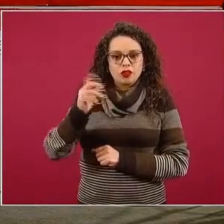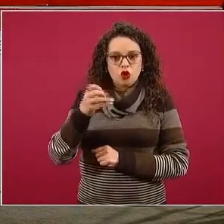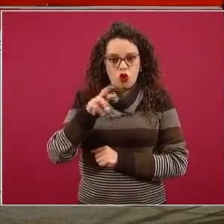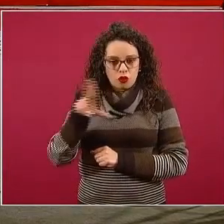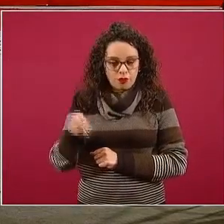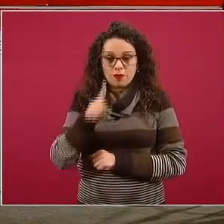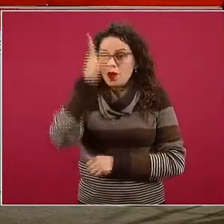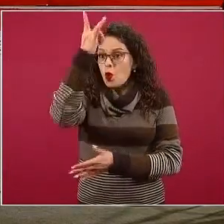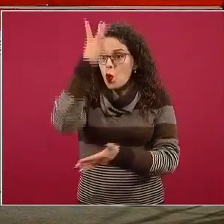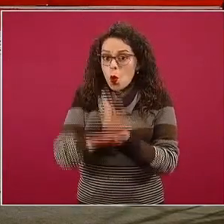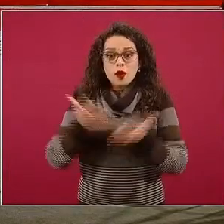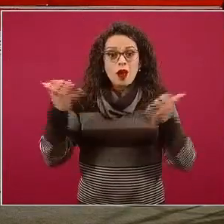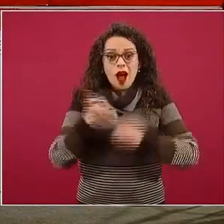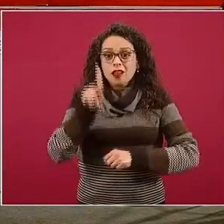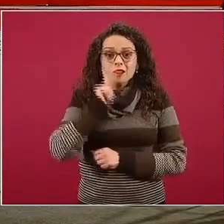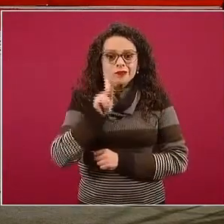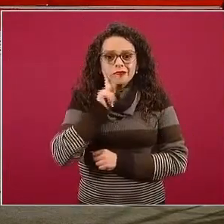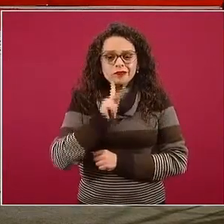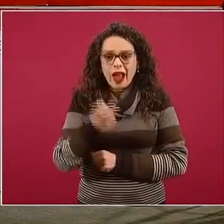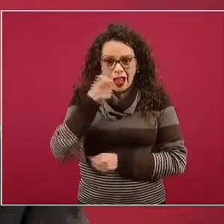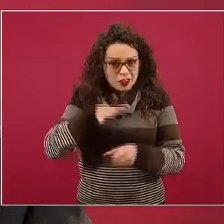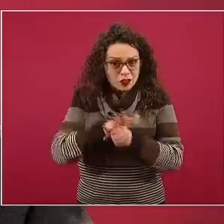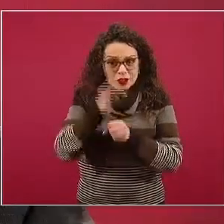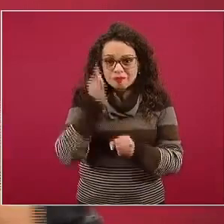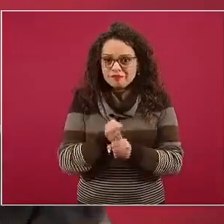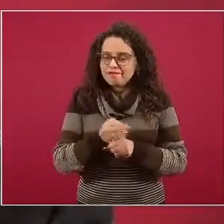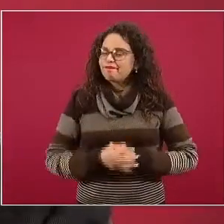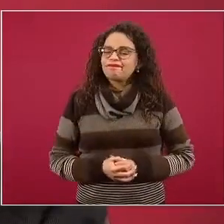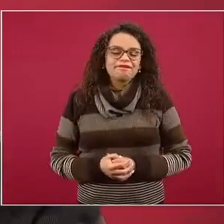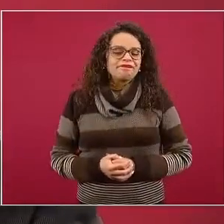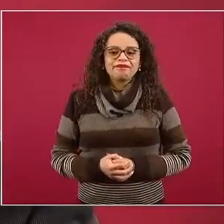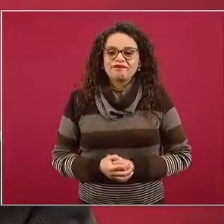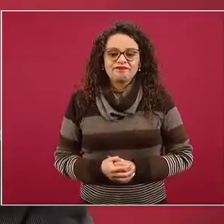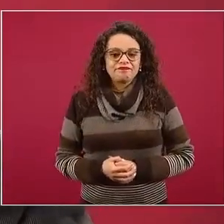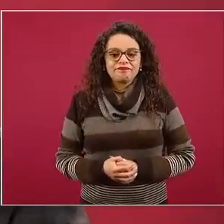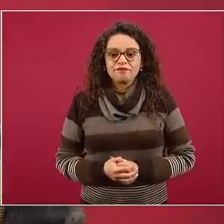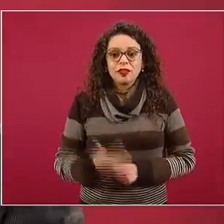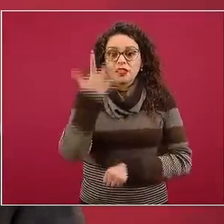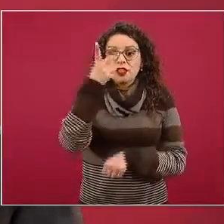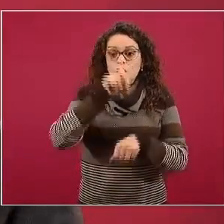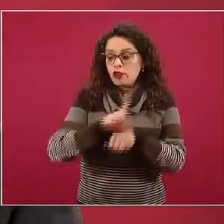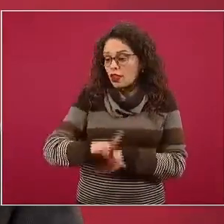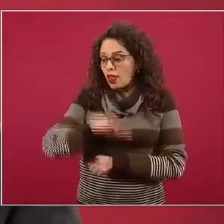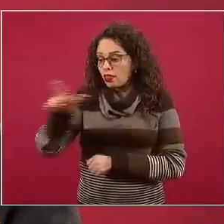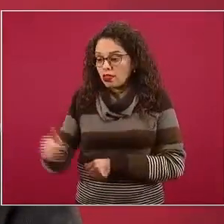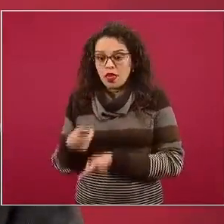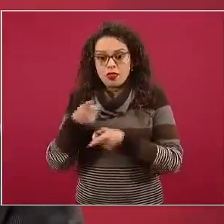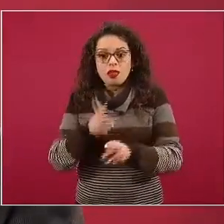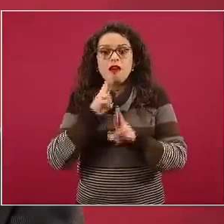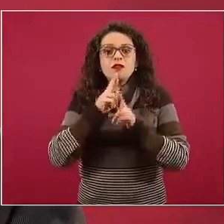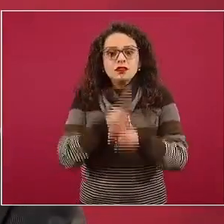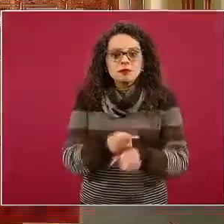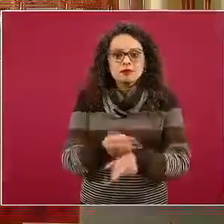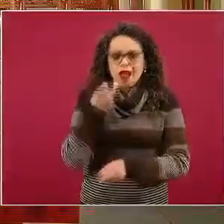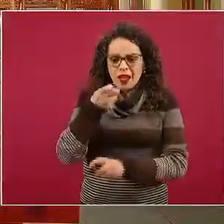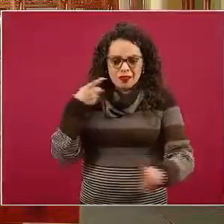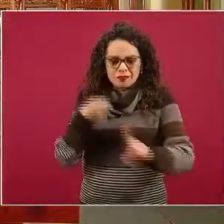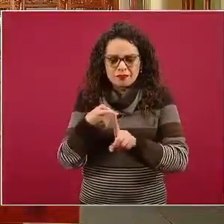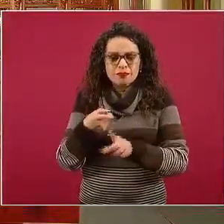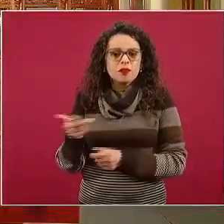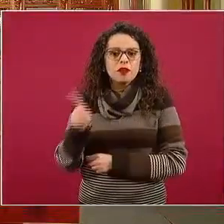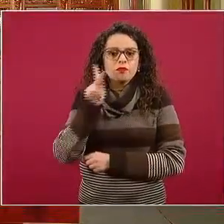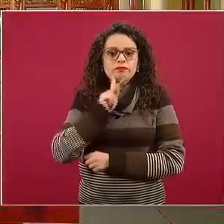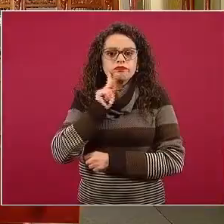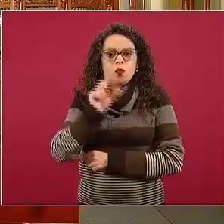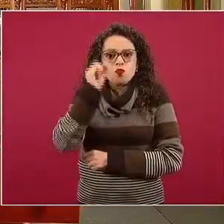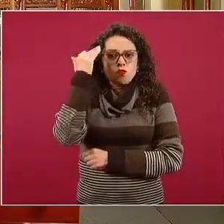pruebas. Si las pruebas se realizan y el resultado está 5 días después, el sentido mismo de realizar una prueba en corto tiempo